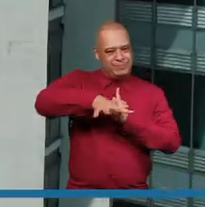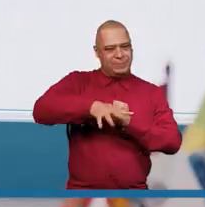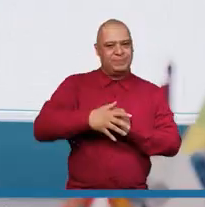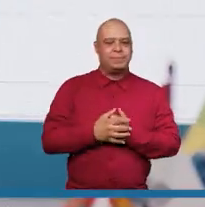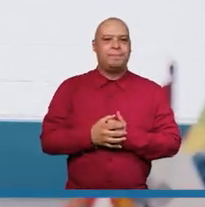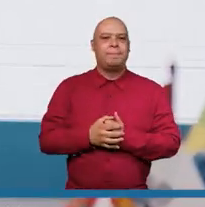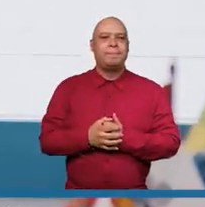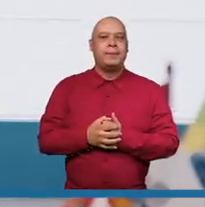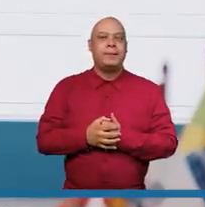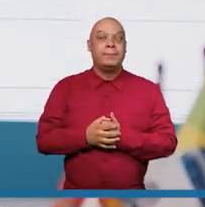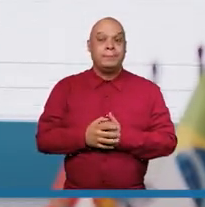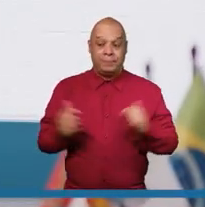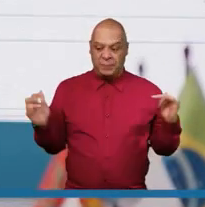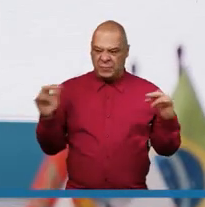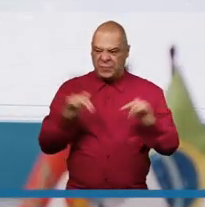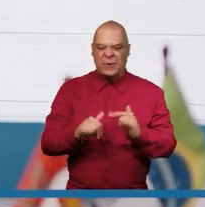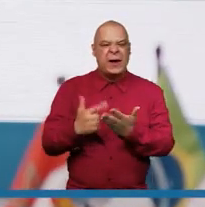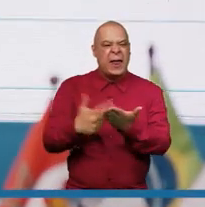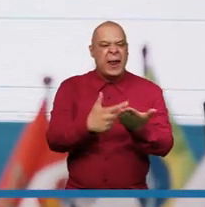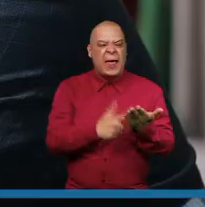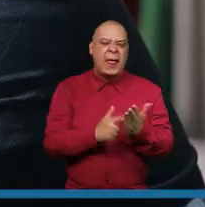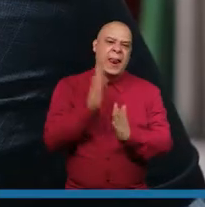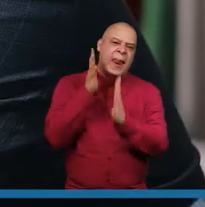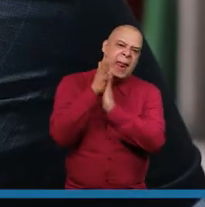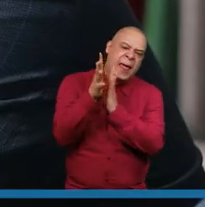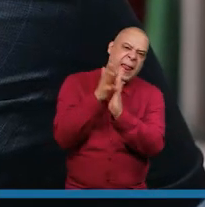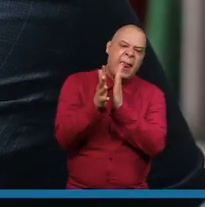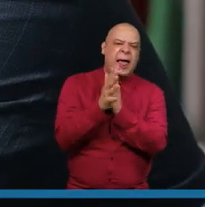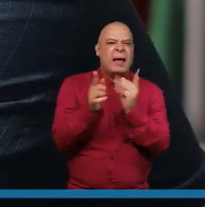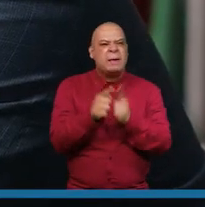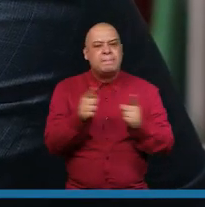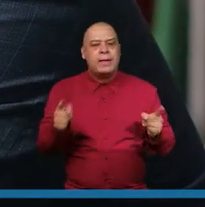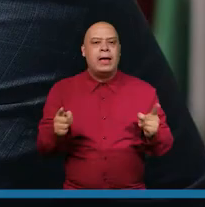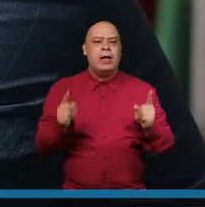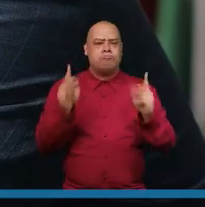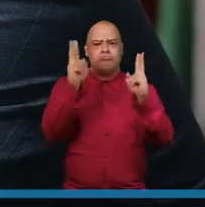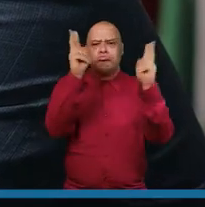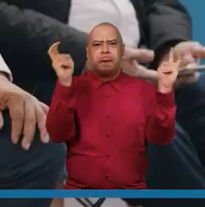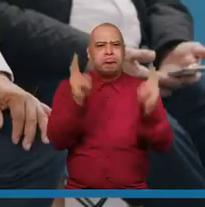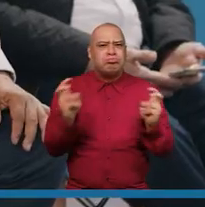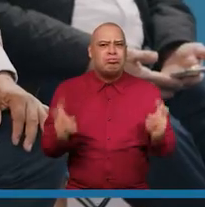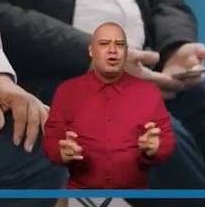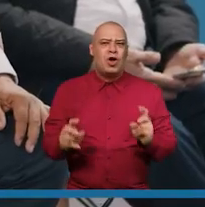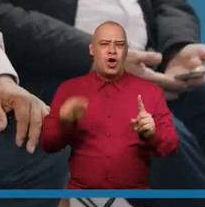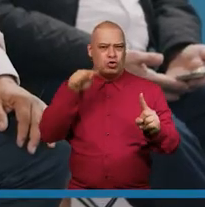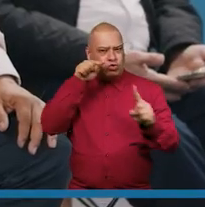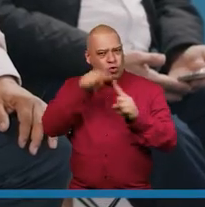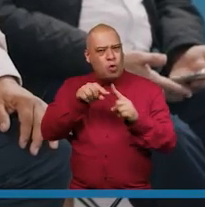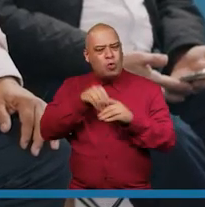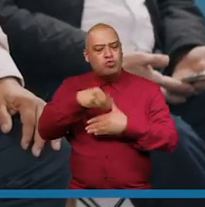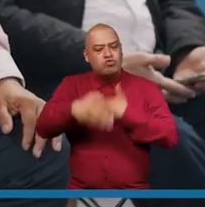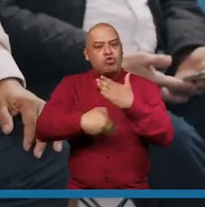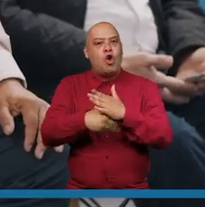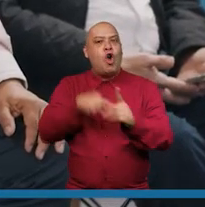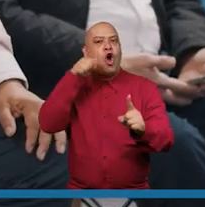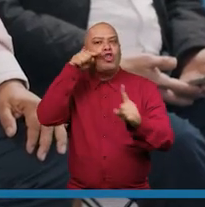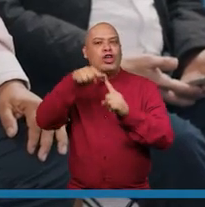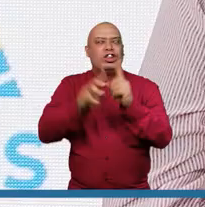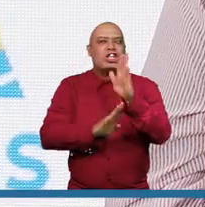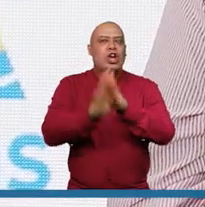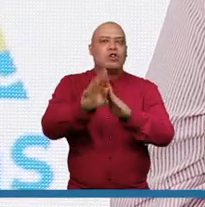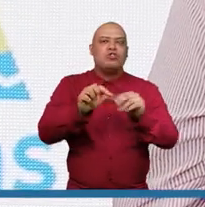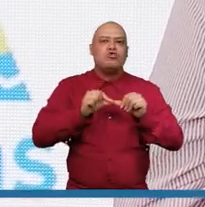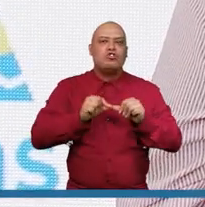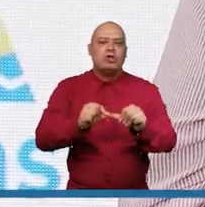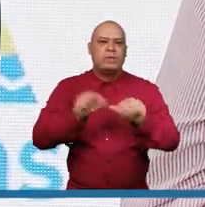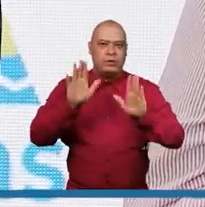En el marco del evento se sostuvieron unas mesas técnicas alrededor del Observatorio de los Objetivos de Desarrollo